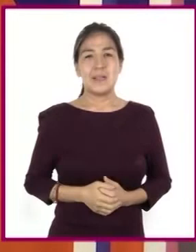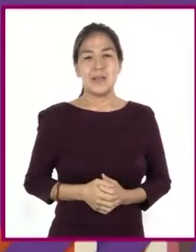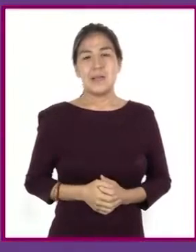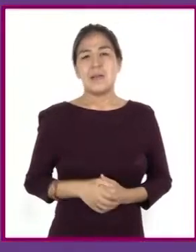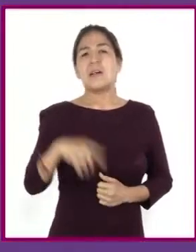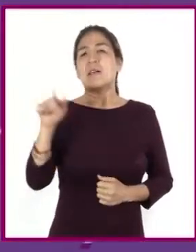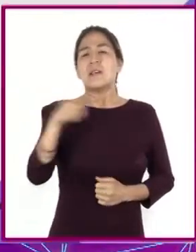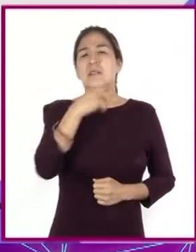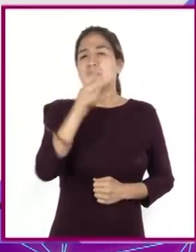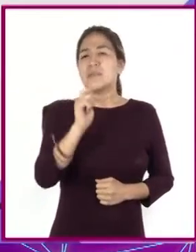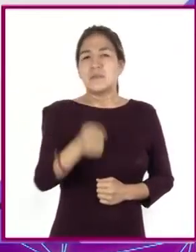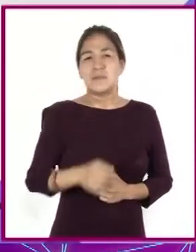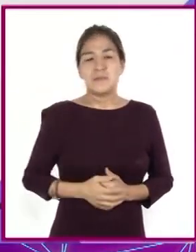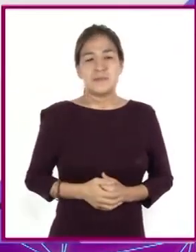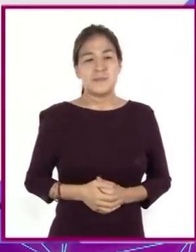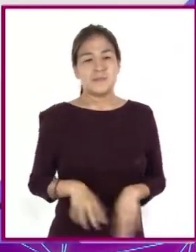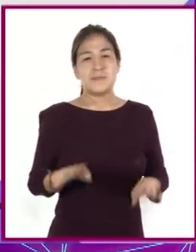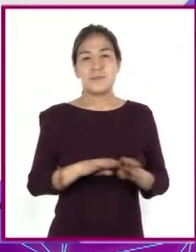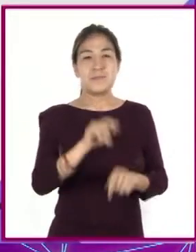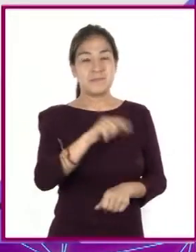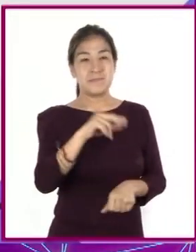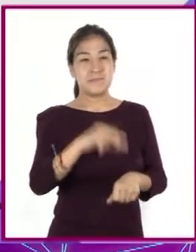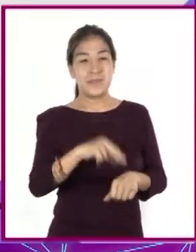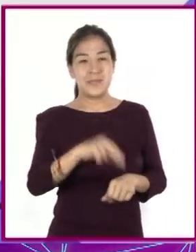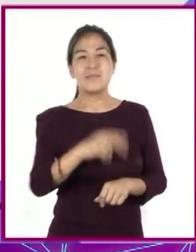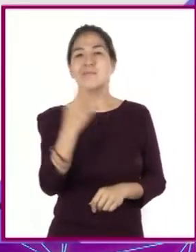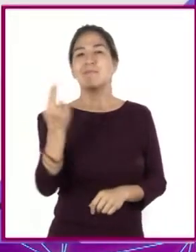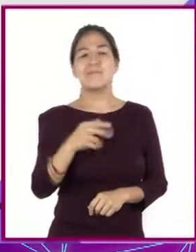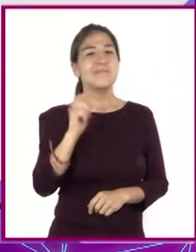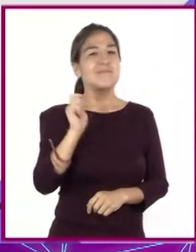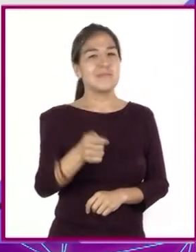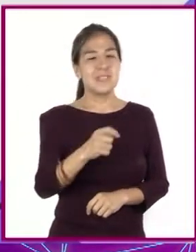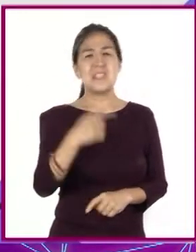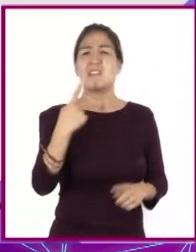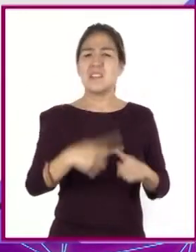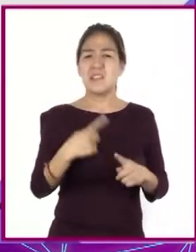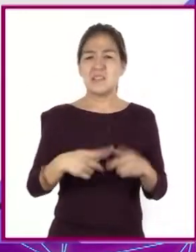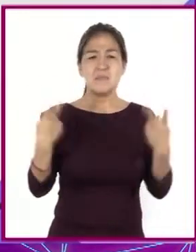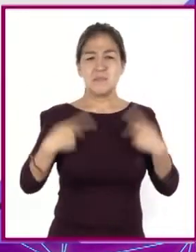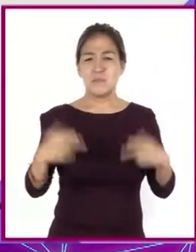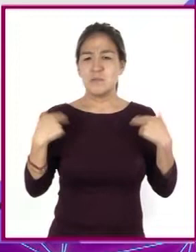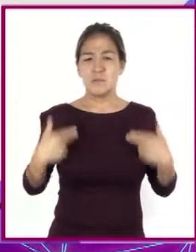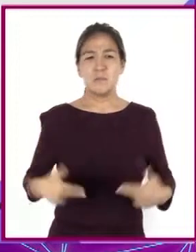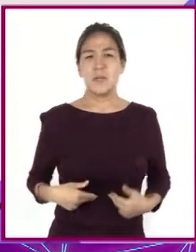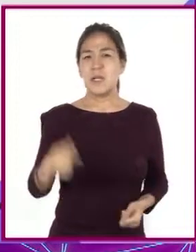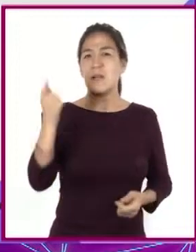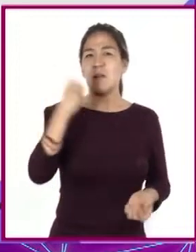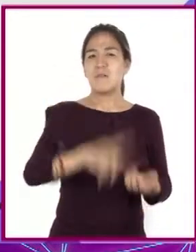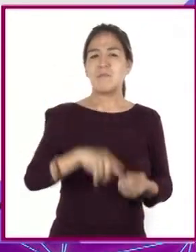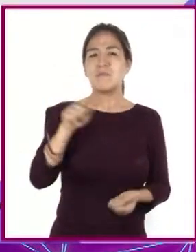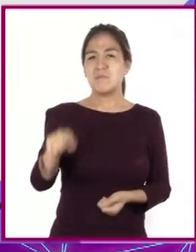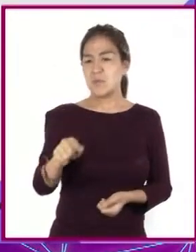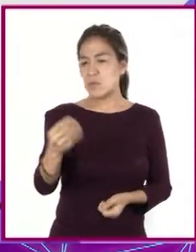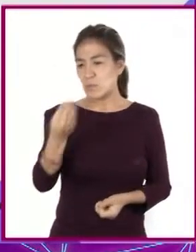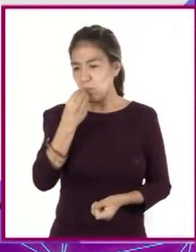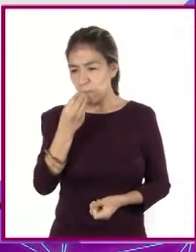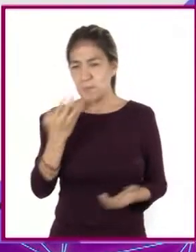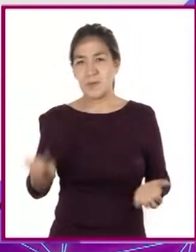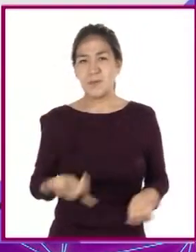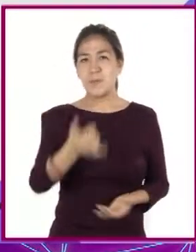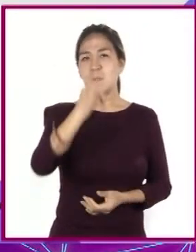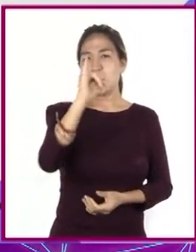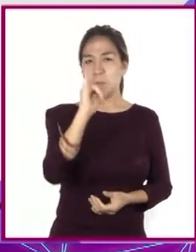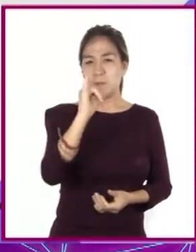ejercer la medicina es preciso conocer quiénes son los seres humanos con relación a lo que comen, a lo que